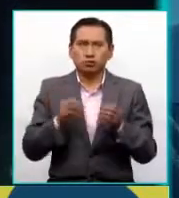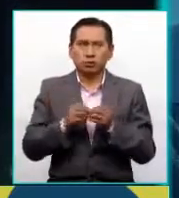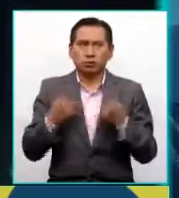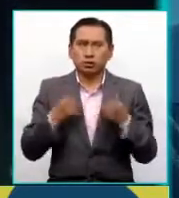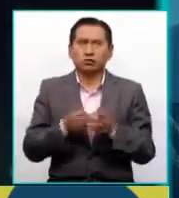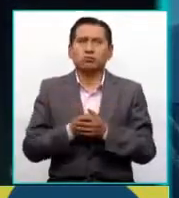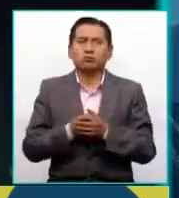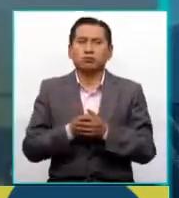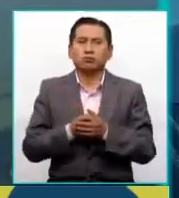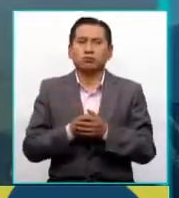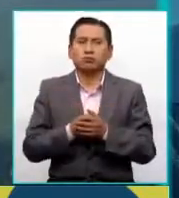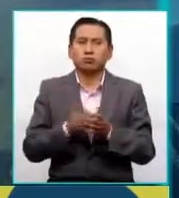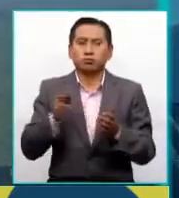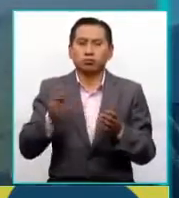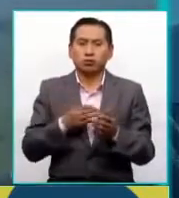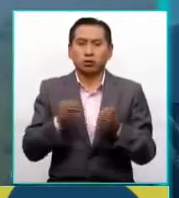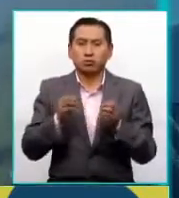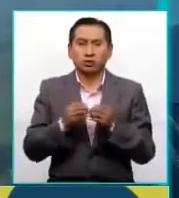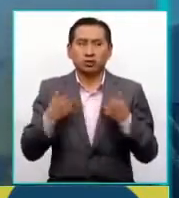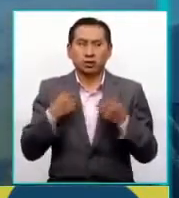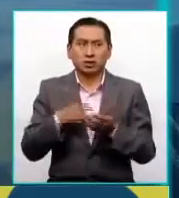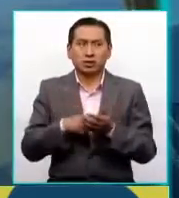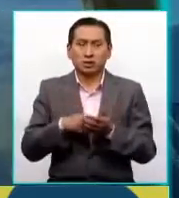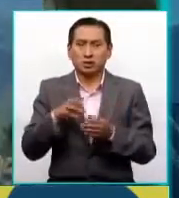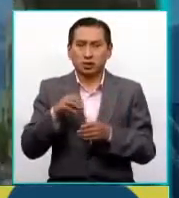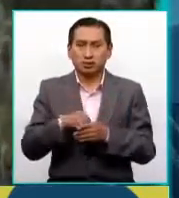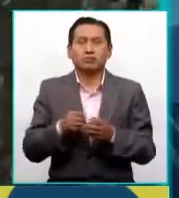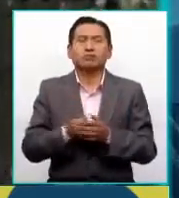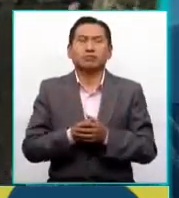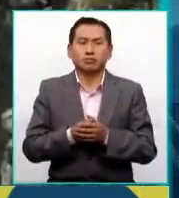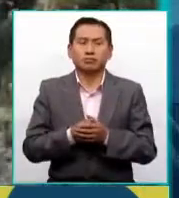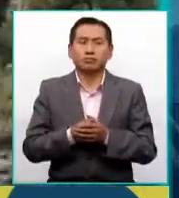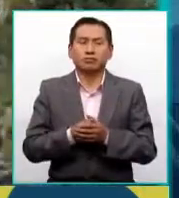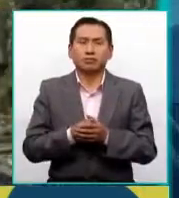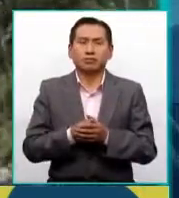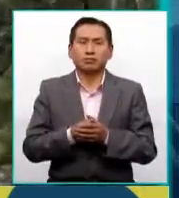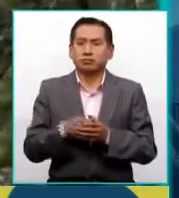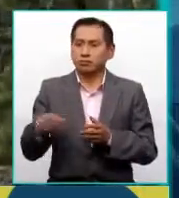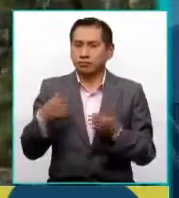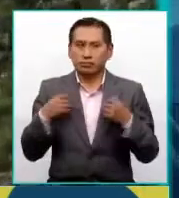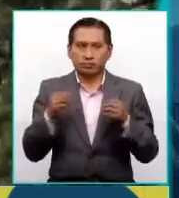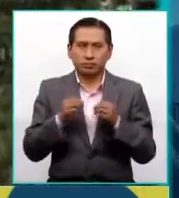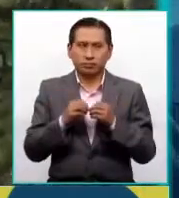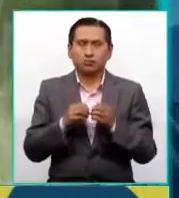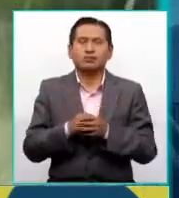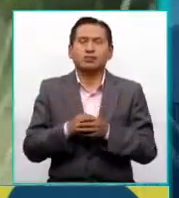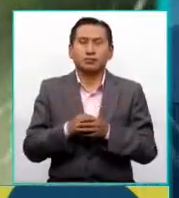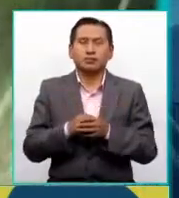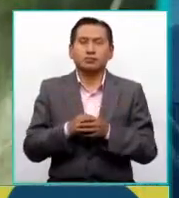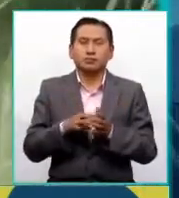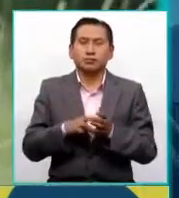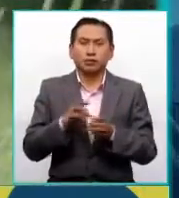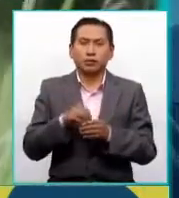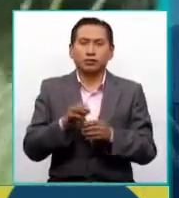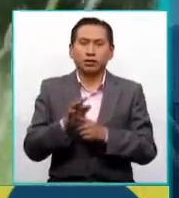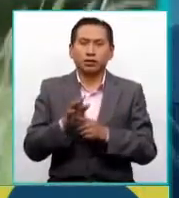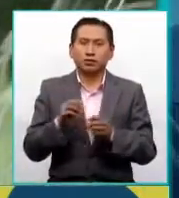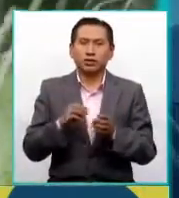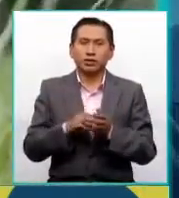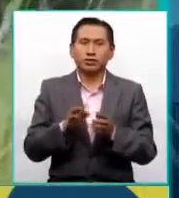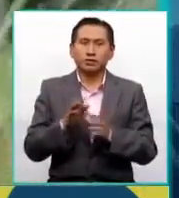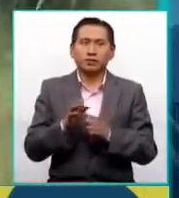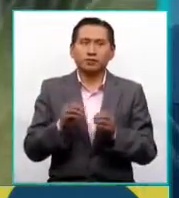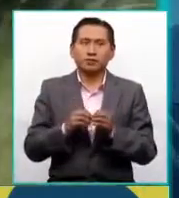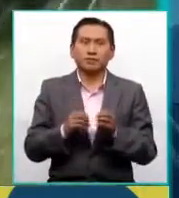música folclórica, más que nada étnica, ¿no? Sonidos étnicos, más chamánicos. Entonces, ese es el trabajo que hace